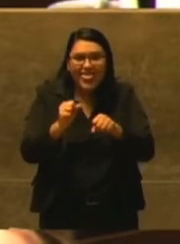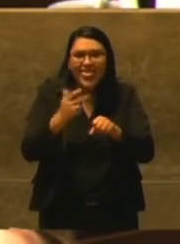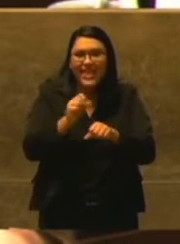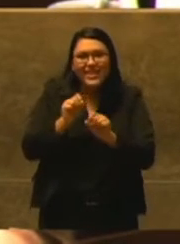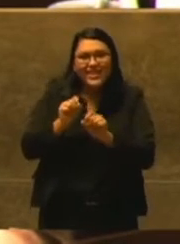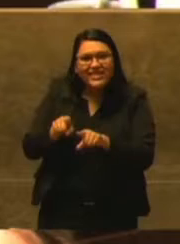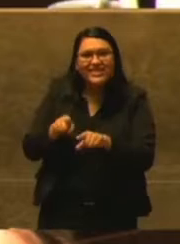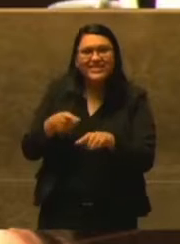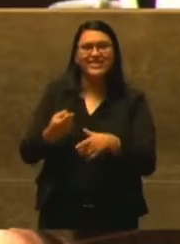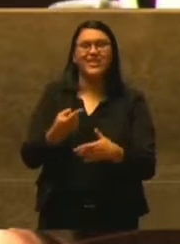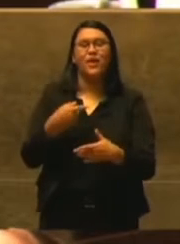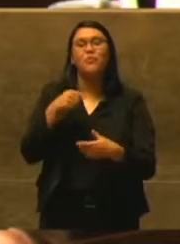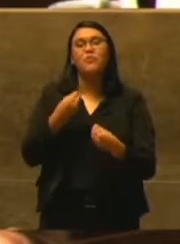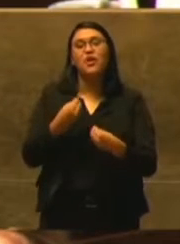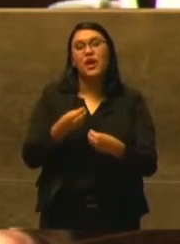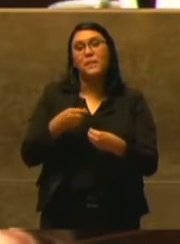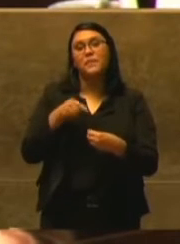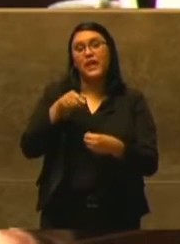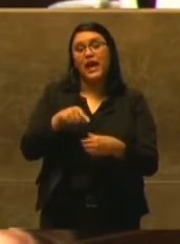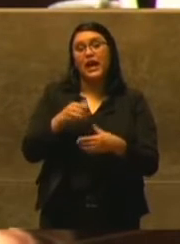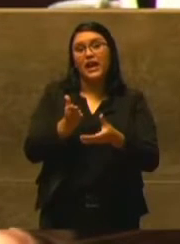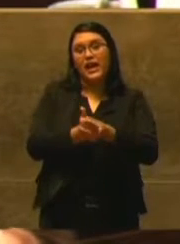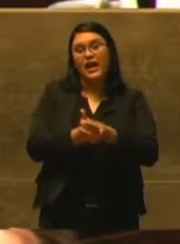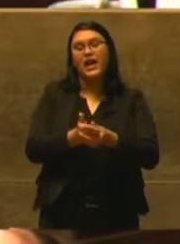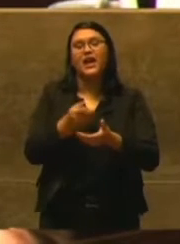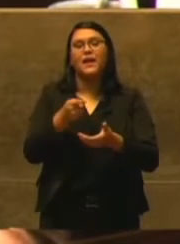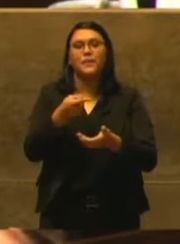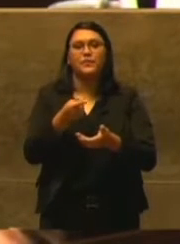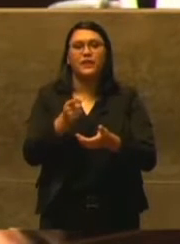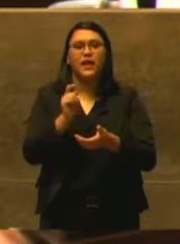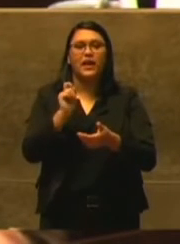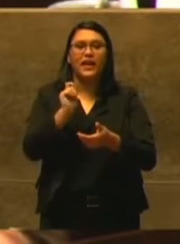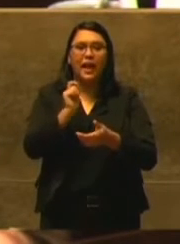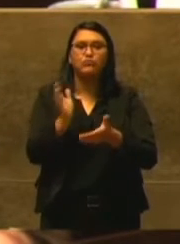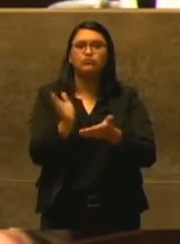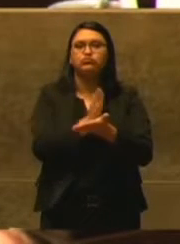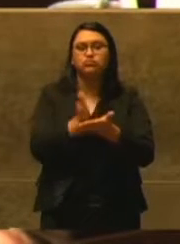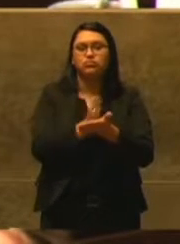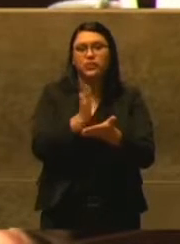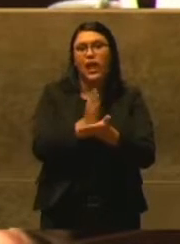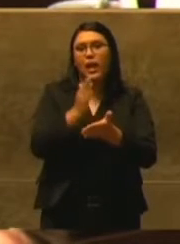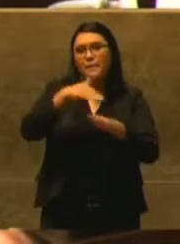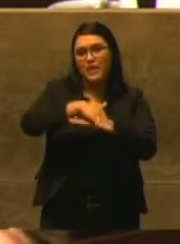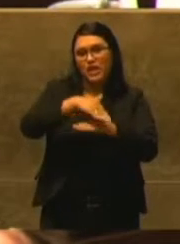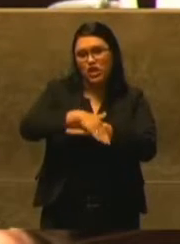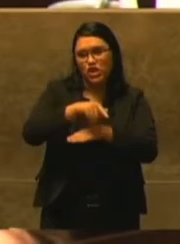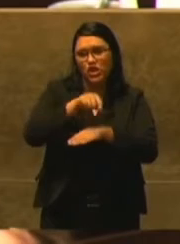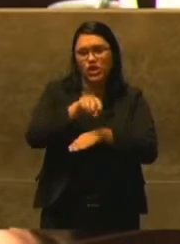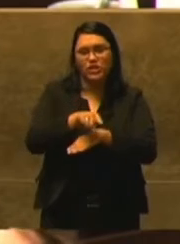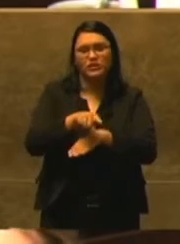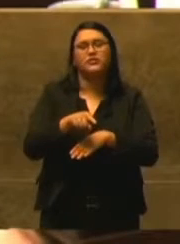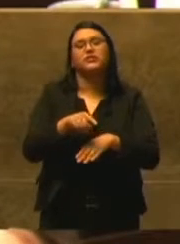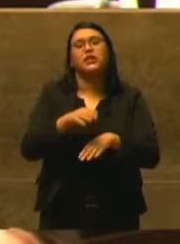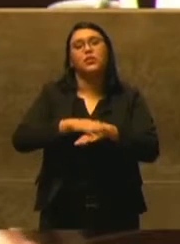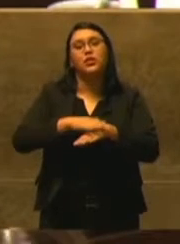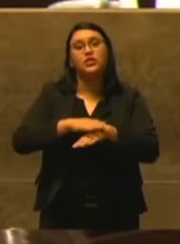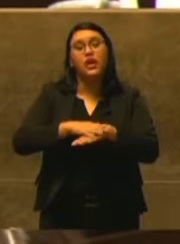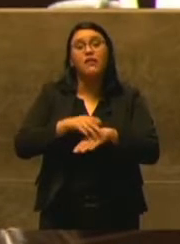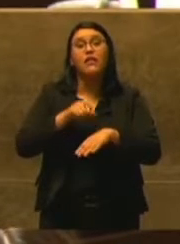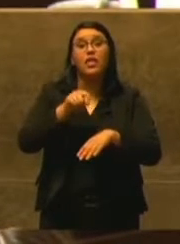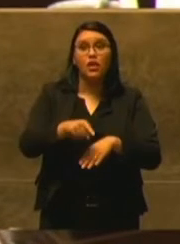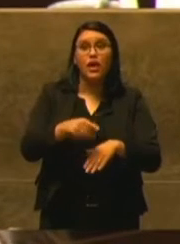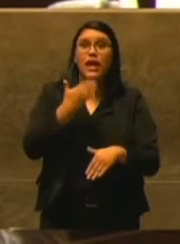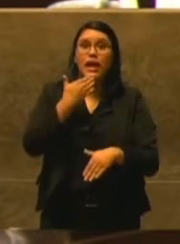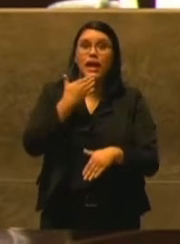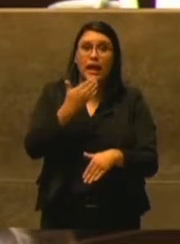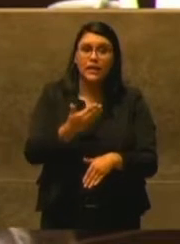Misiones, porque ha sido hecho por su editorial, la editorial de Misiones, y con financiamiento, y ese financiamiento se da a través de la